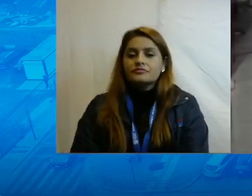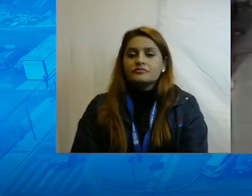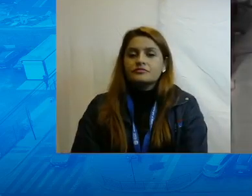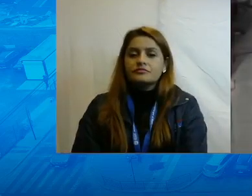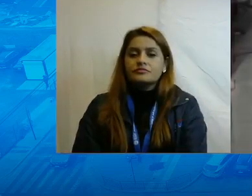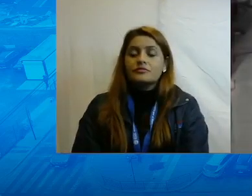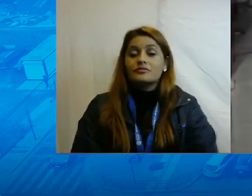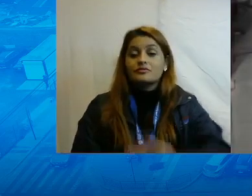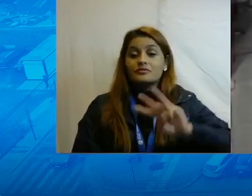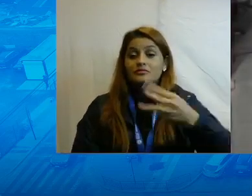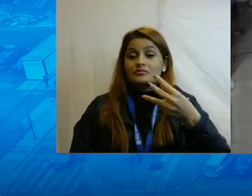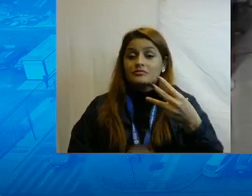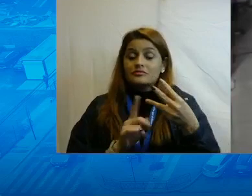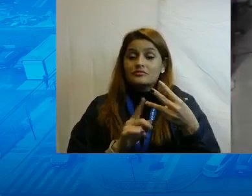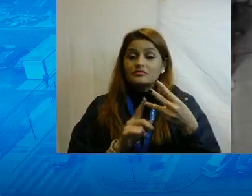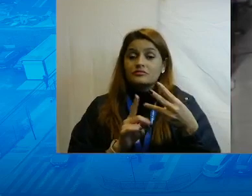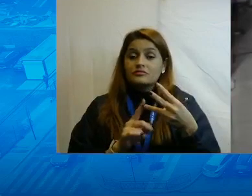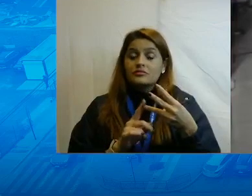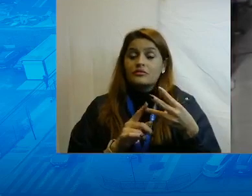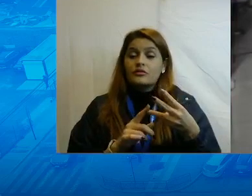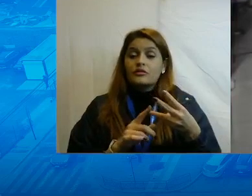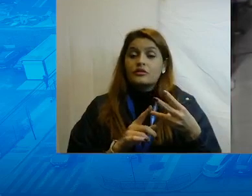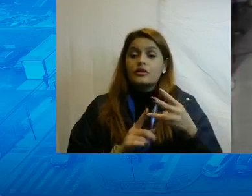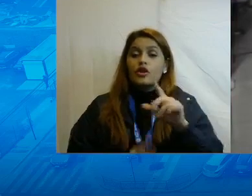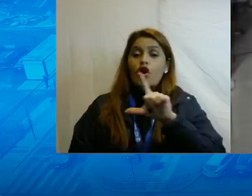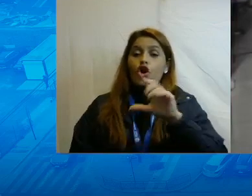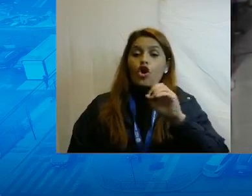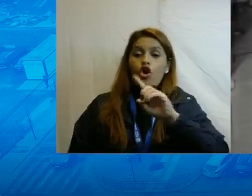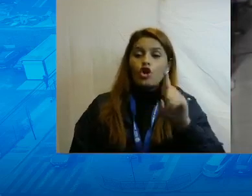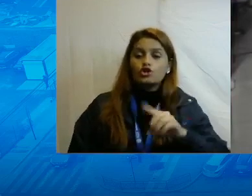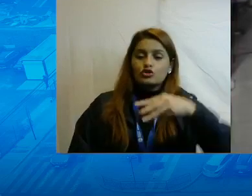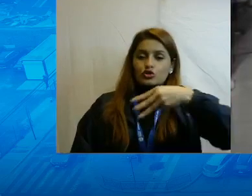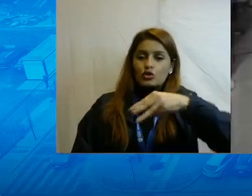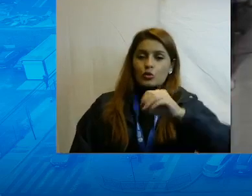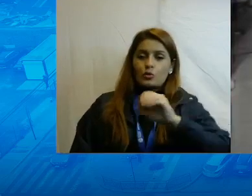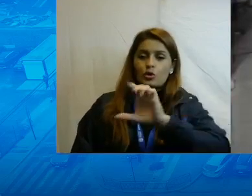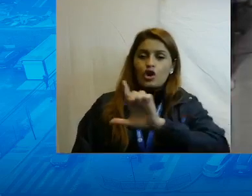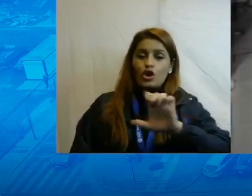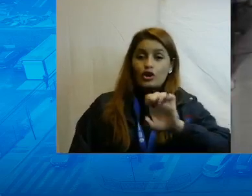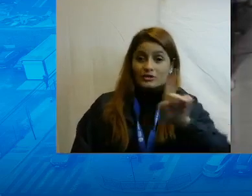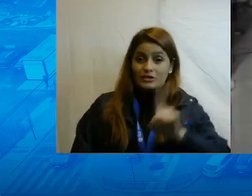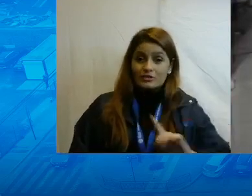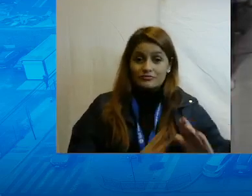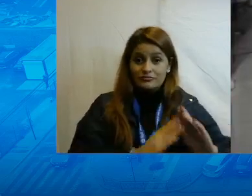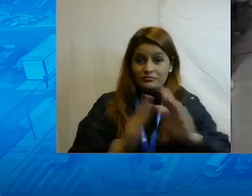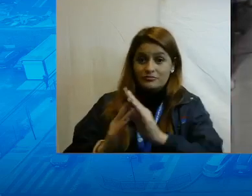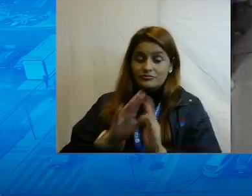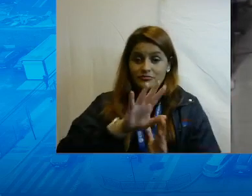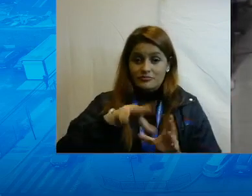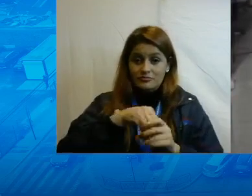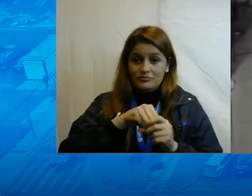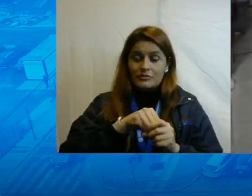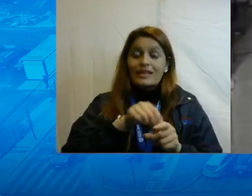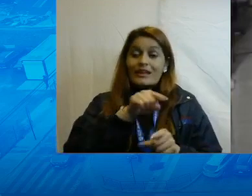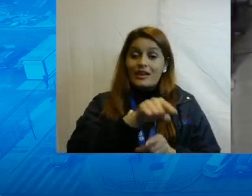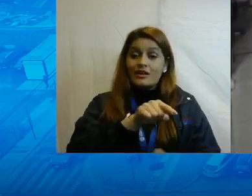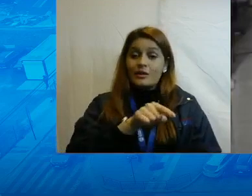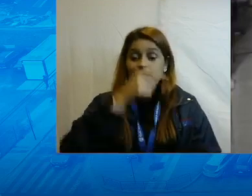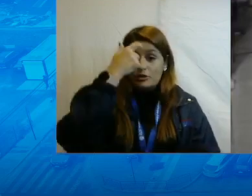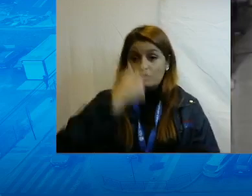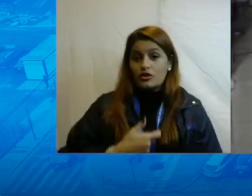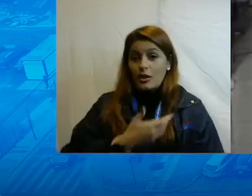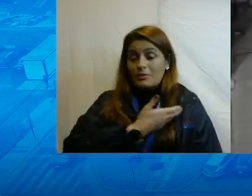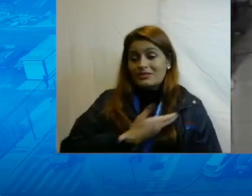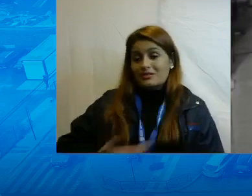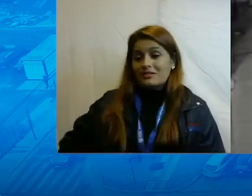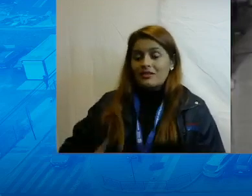El tercer punto es de la Junta de Vecinos Los Molles, a través de su presidenta, la señora Carolina. Ellos están pidiendo si se